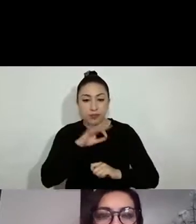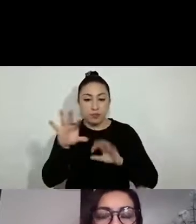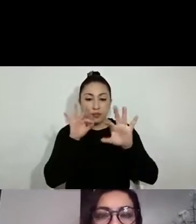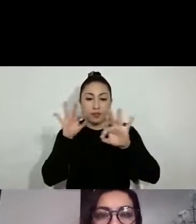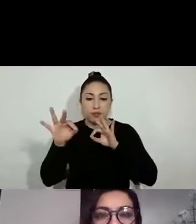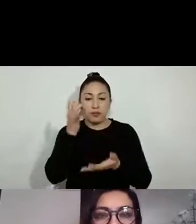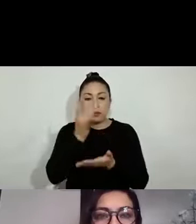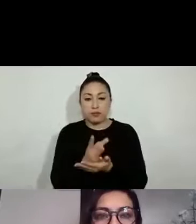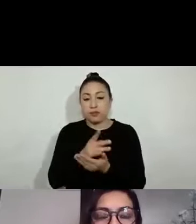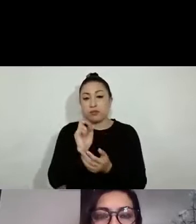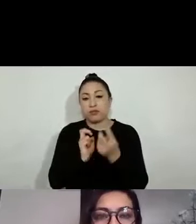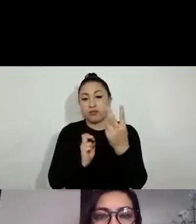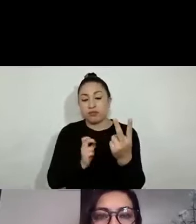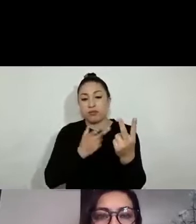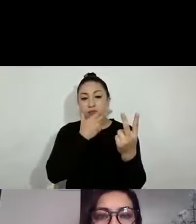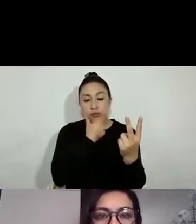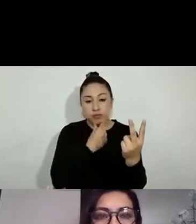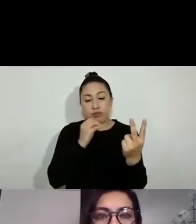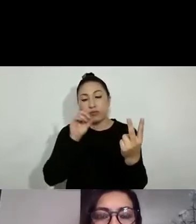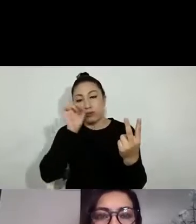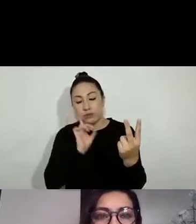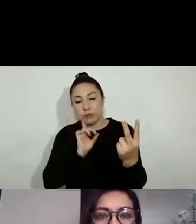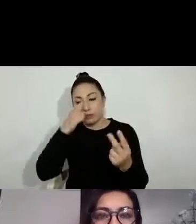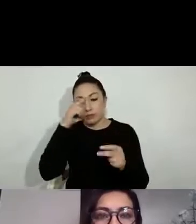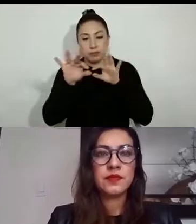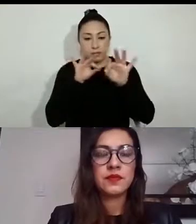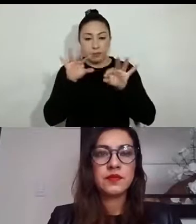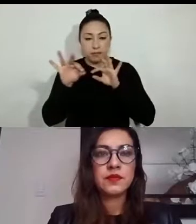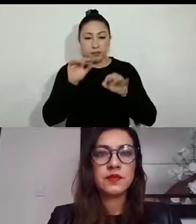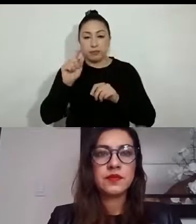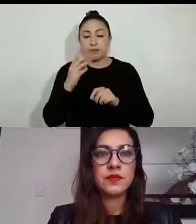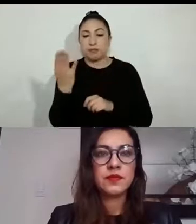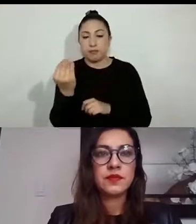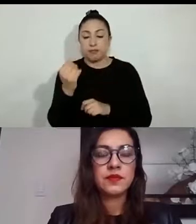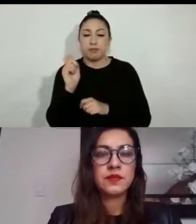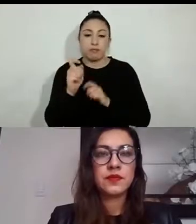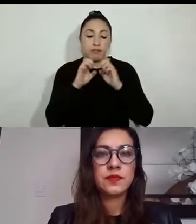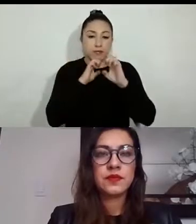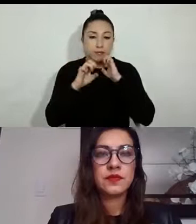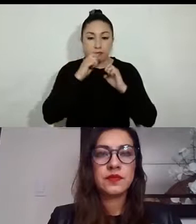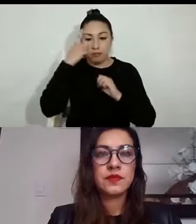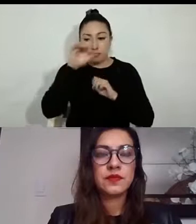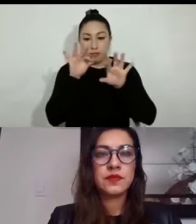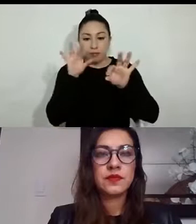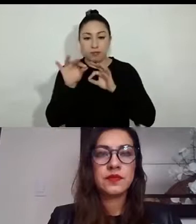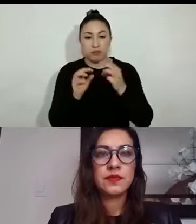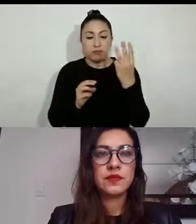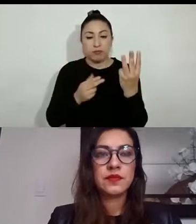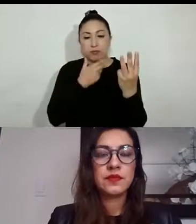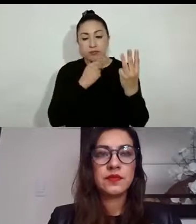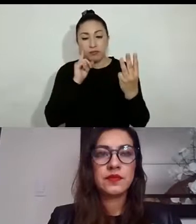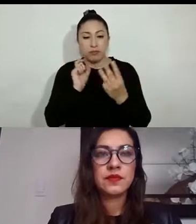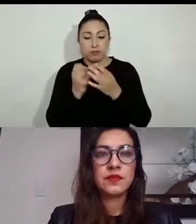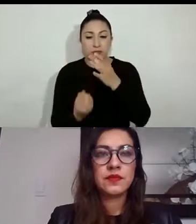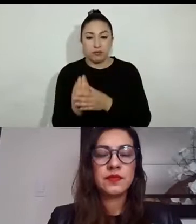2 consejeras y consejeros para su reelección y de 9 entrevistas para la primera gestión de 3 consejeros y consejeras nuevos de